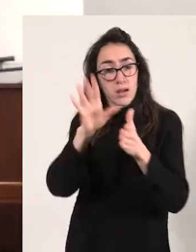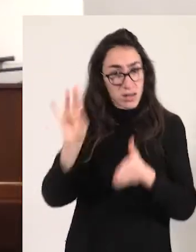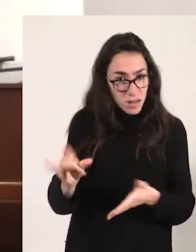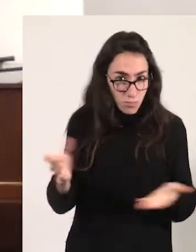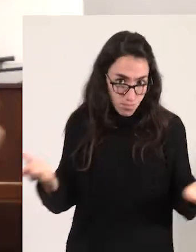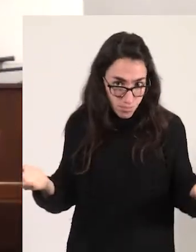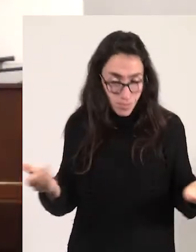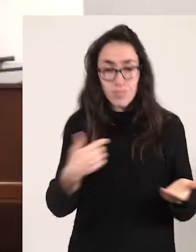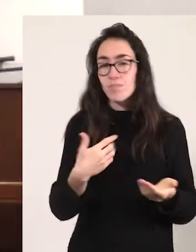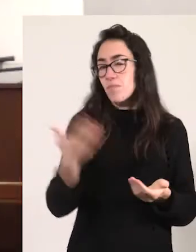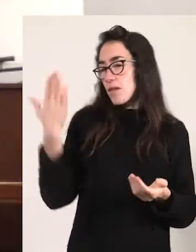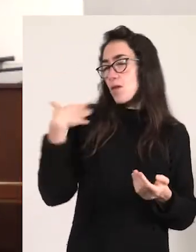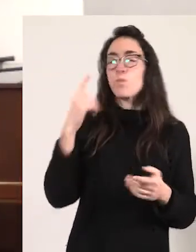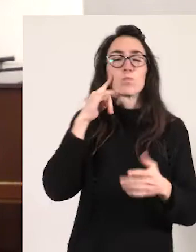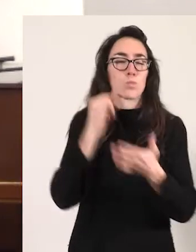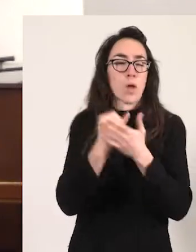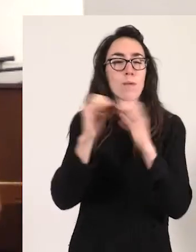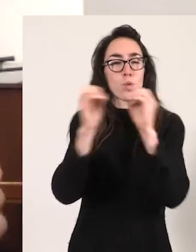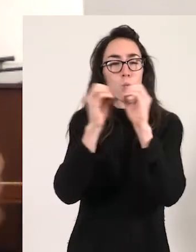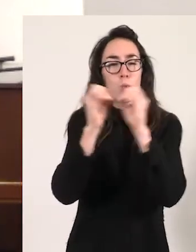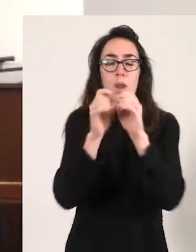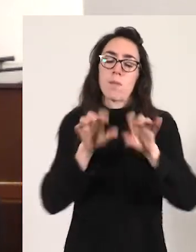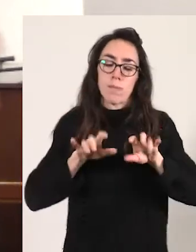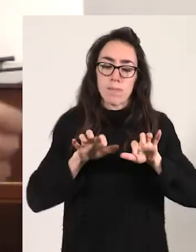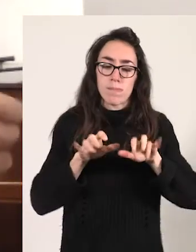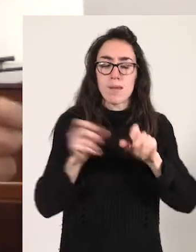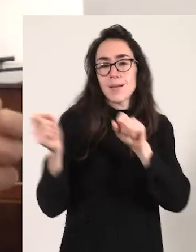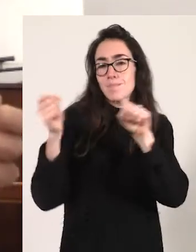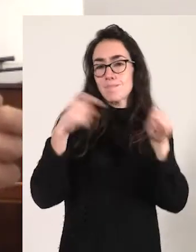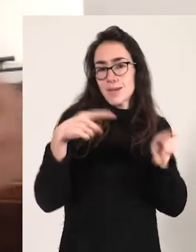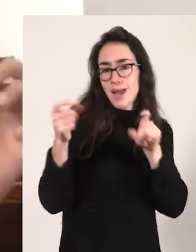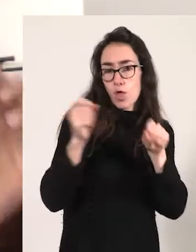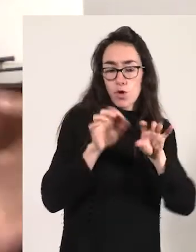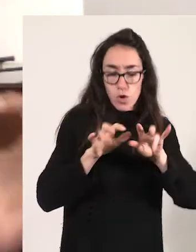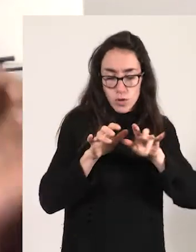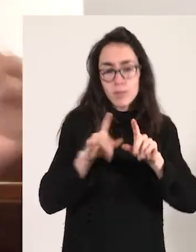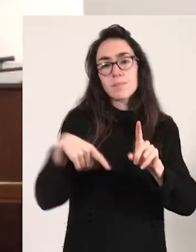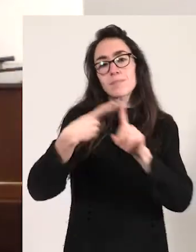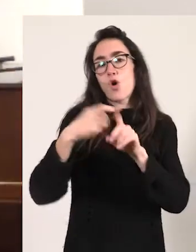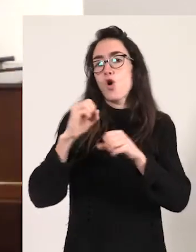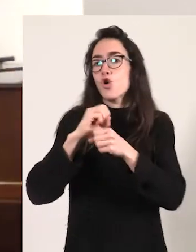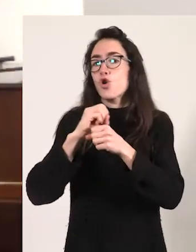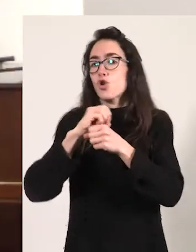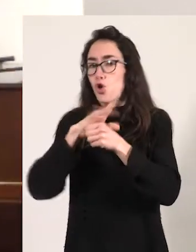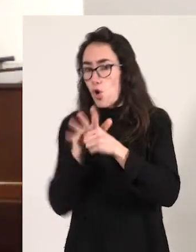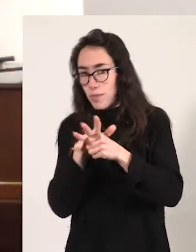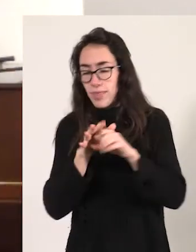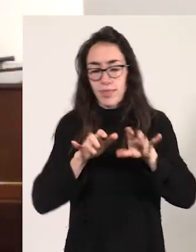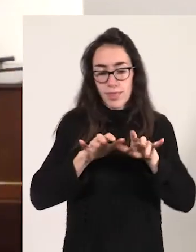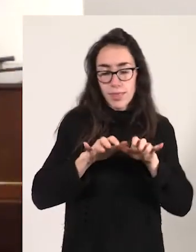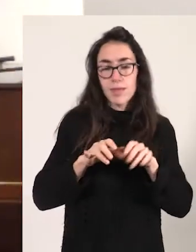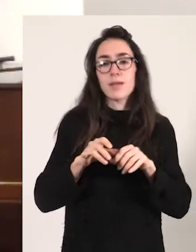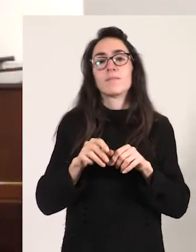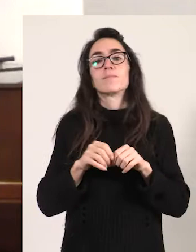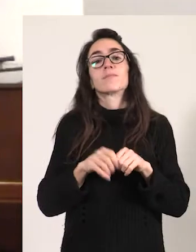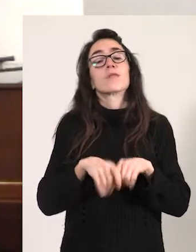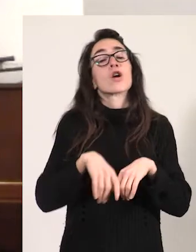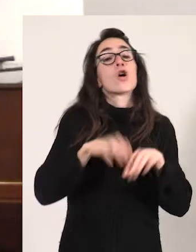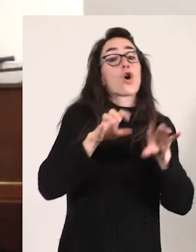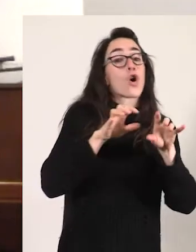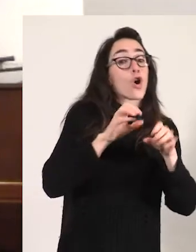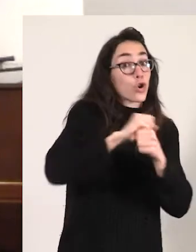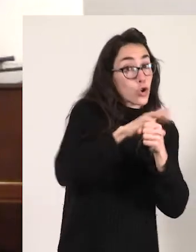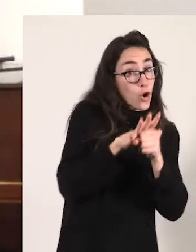Hice una prueba, ¿no? Y estuve mirando en Google qué pasaba si ponías inmigración y COVID